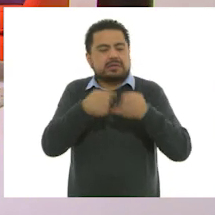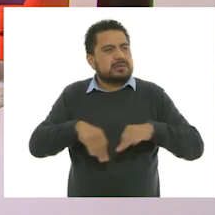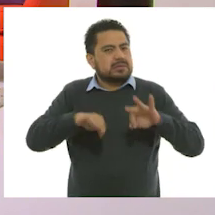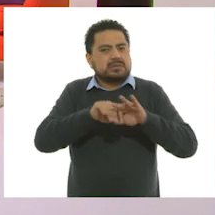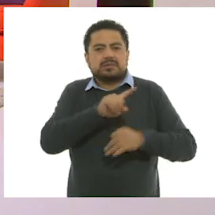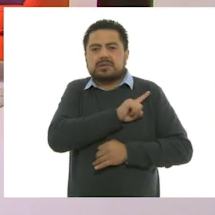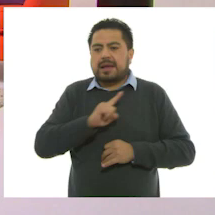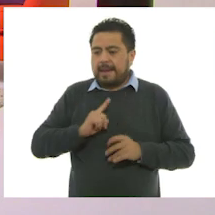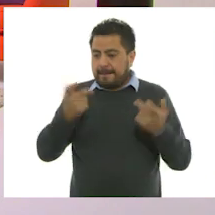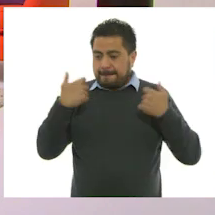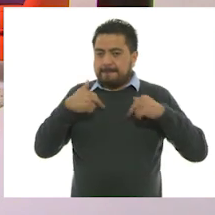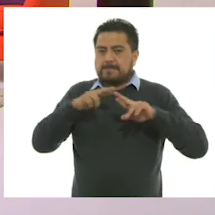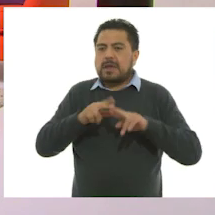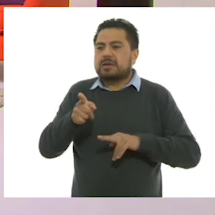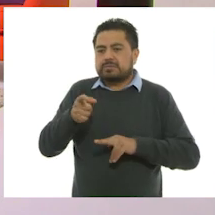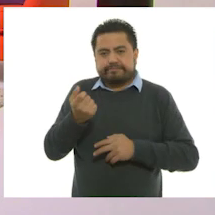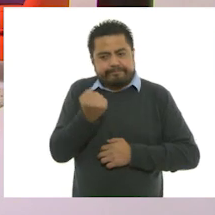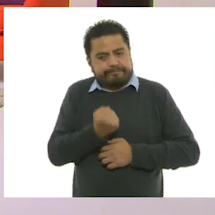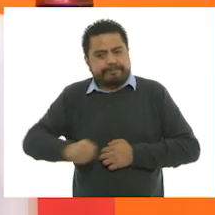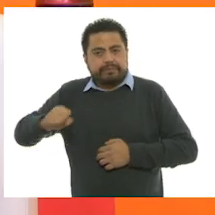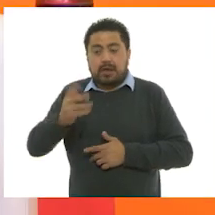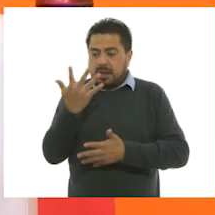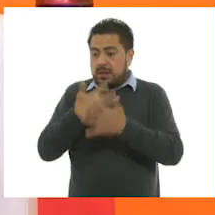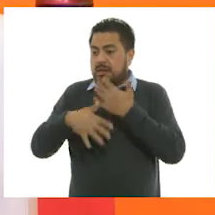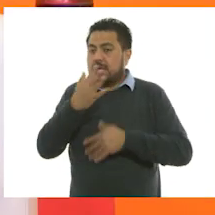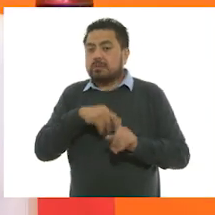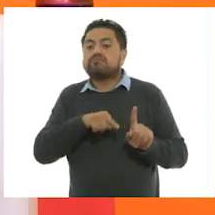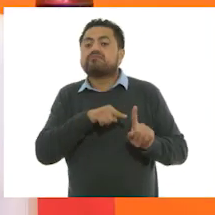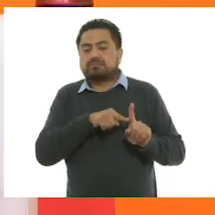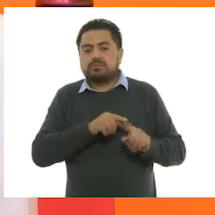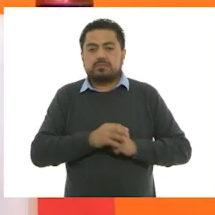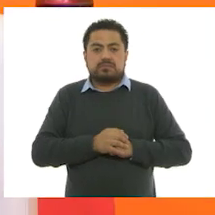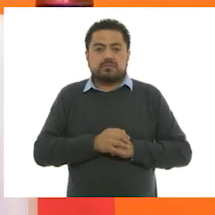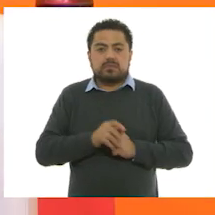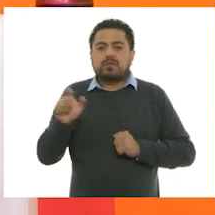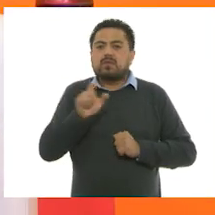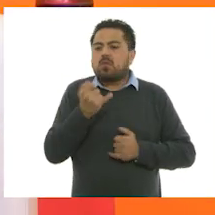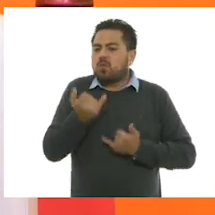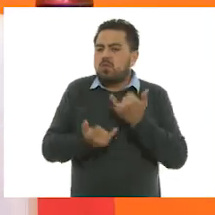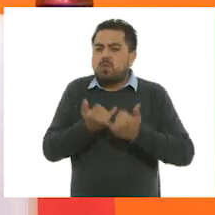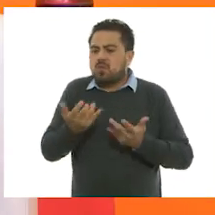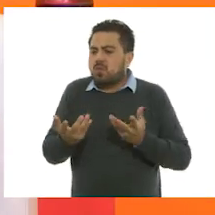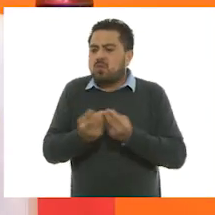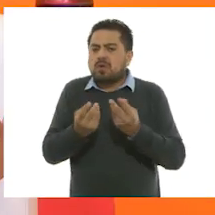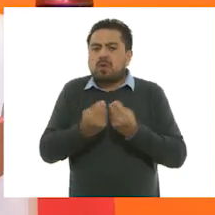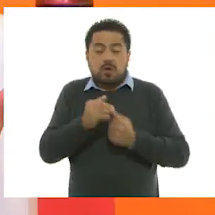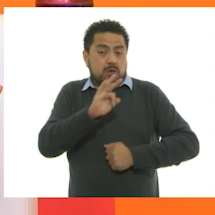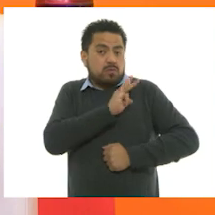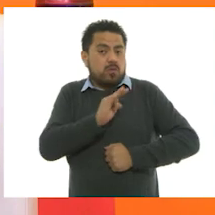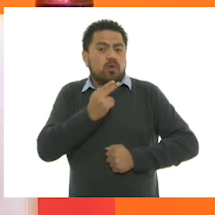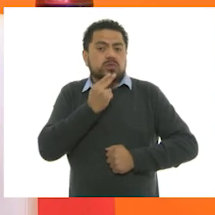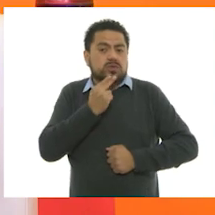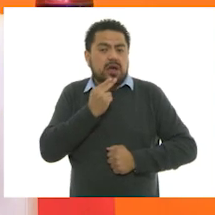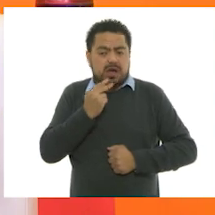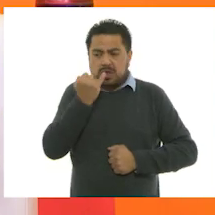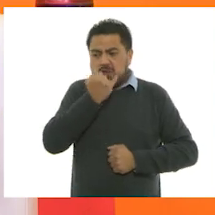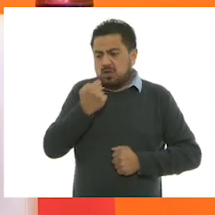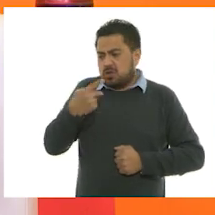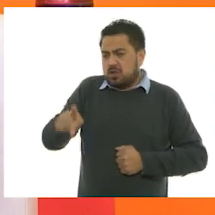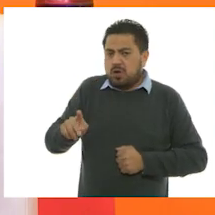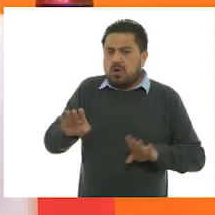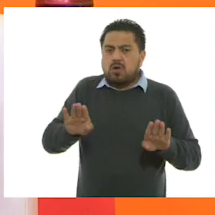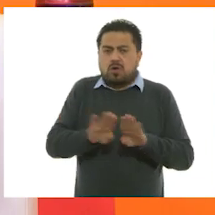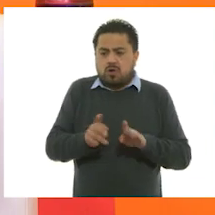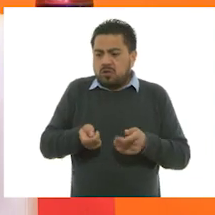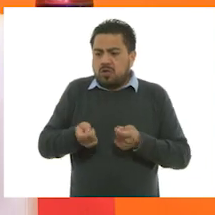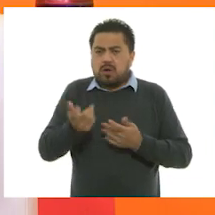el docente sea competente en esta lengua. Durante el juego se puede hacer uso de su idioma y modelar a través